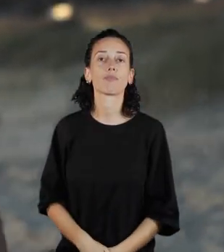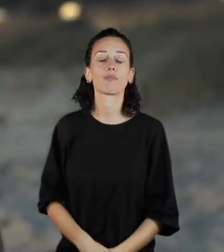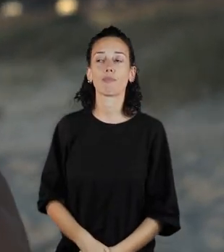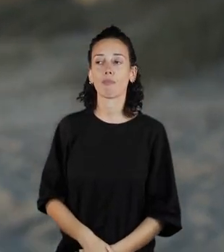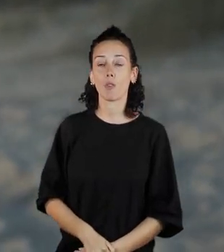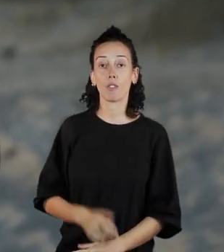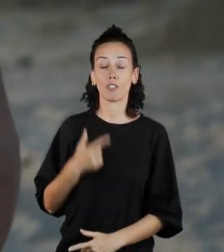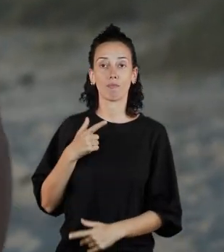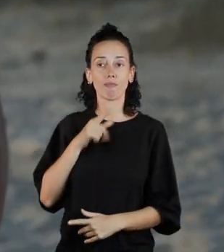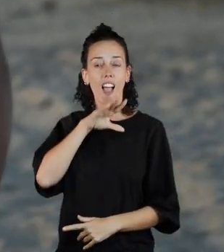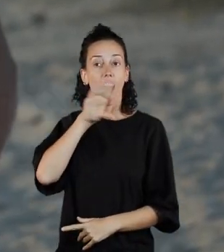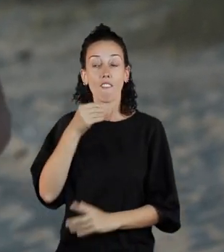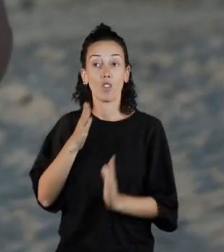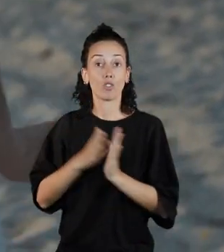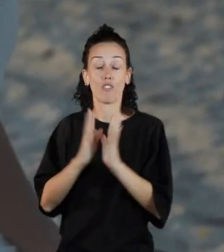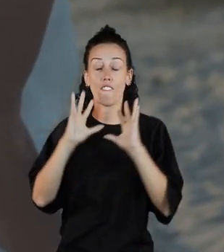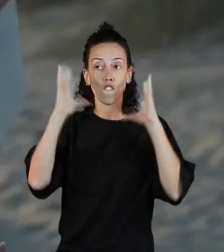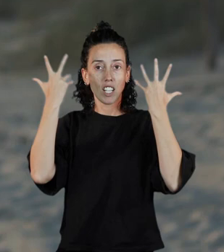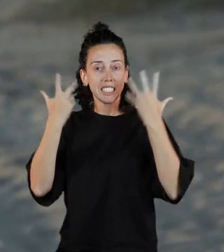cuando hablo de violencia